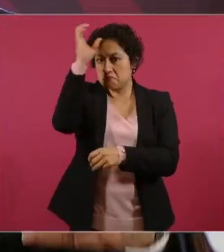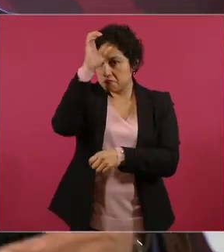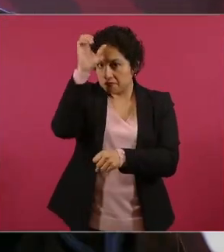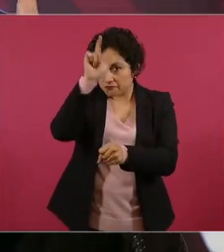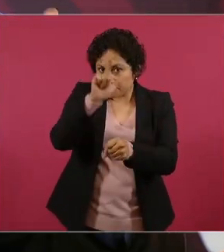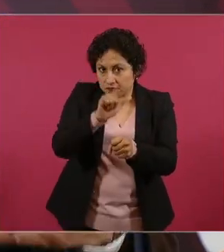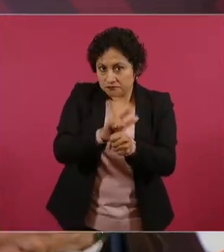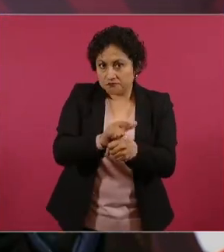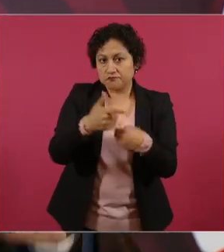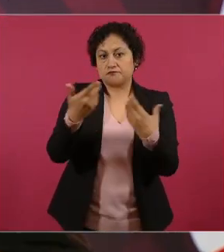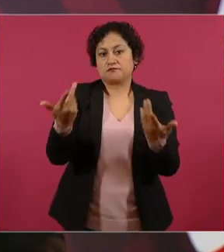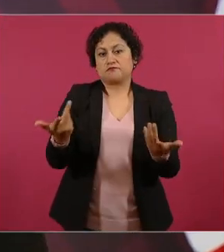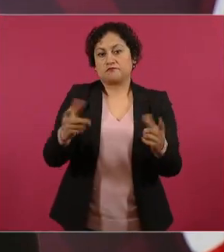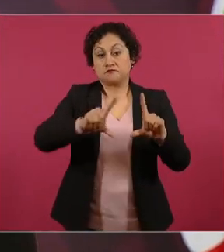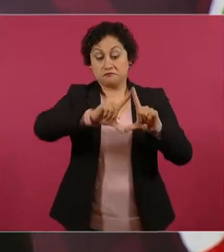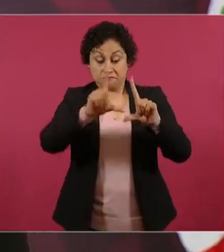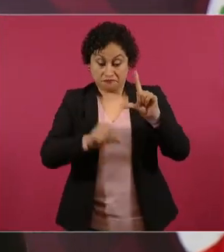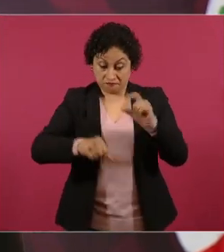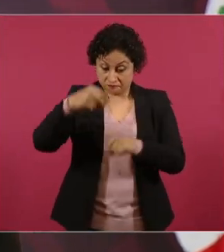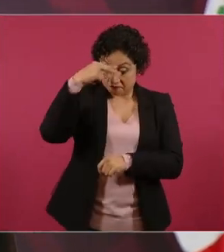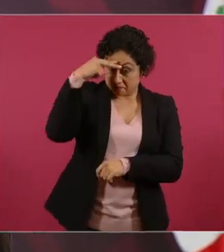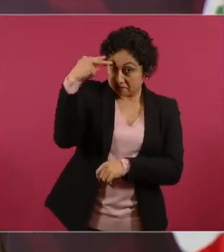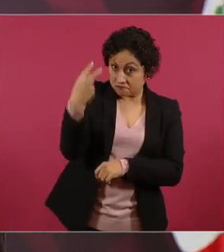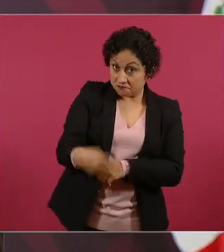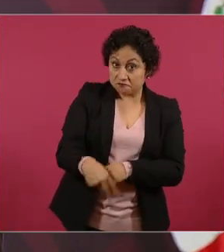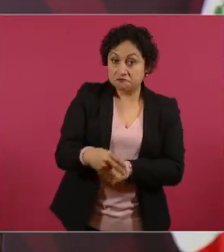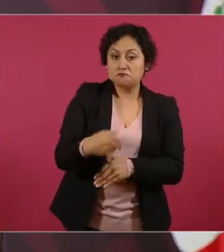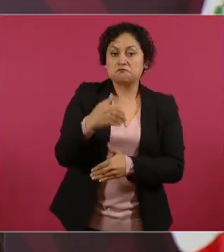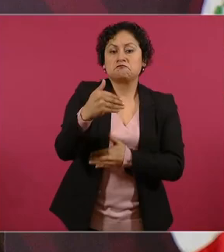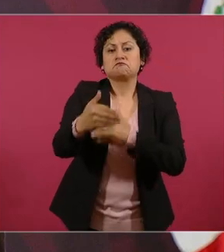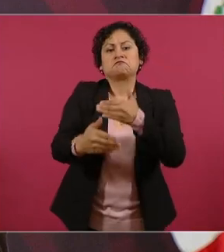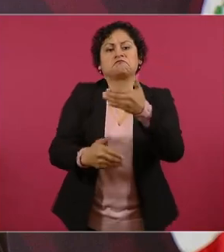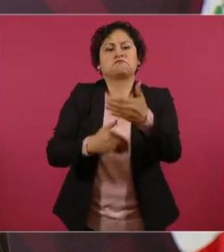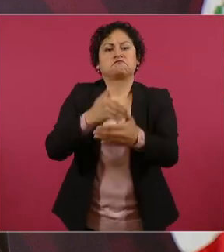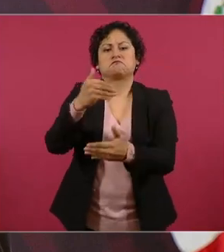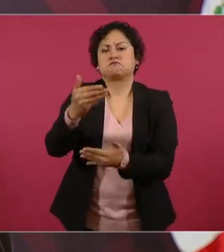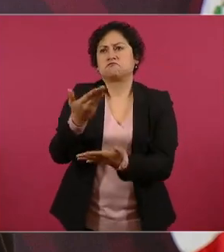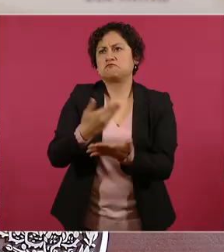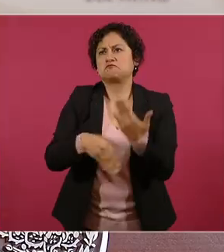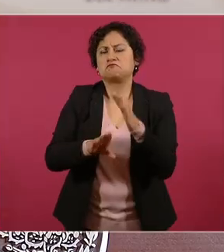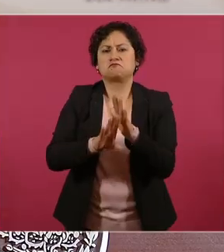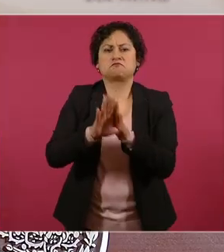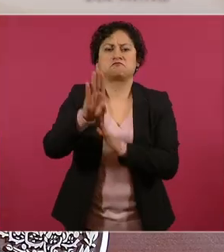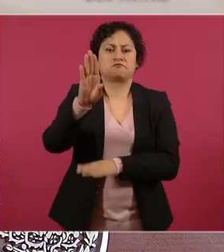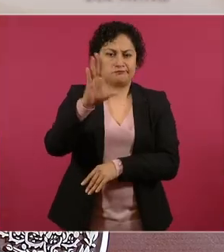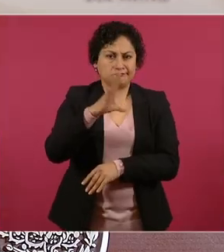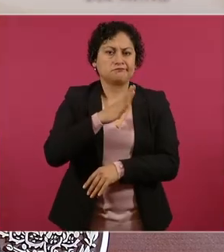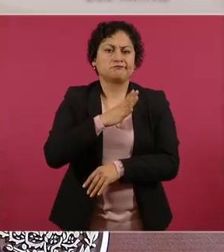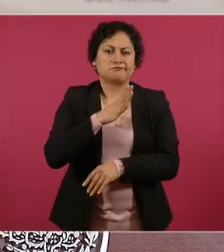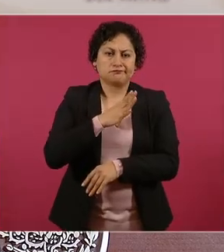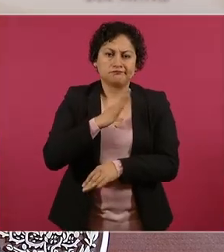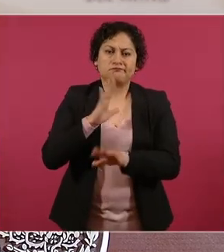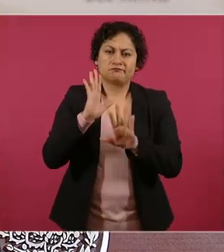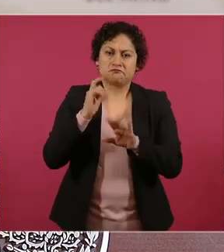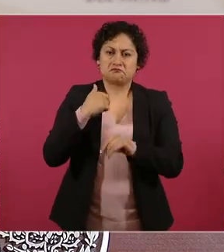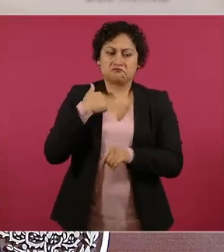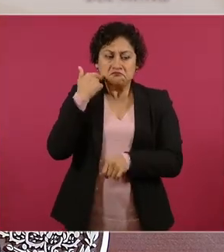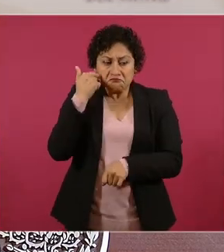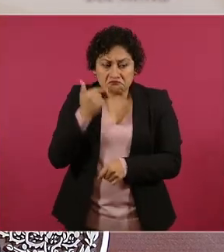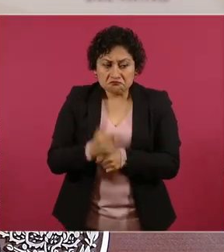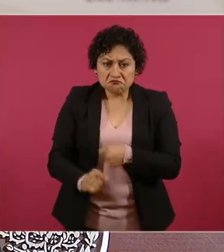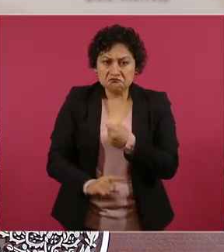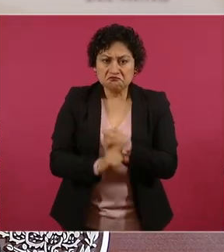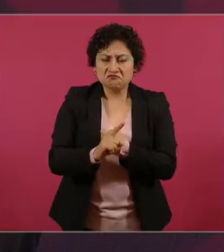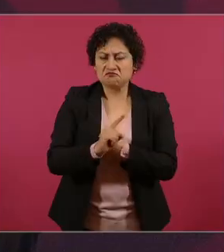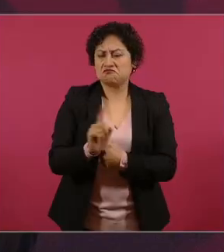creciendo. No veo ningún problema. Esto de la violencia, si se continúa con